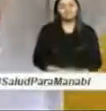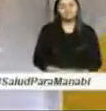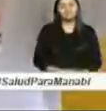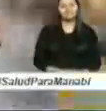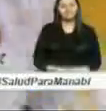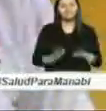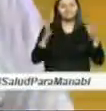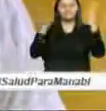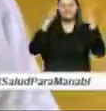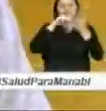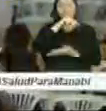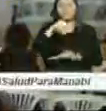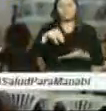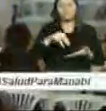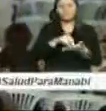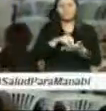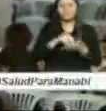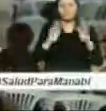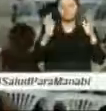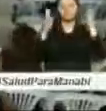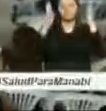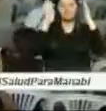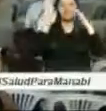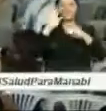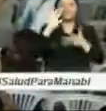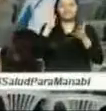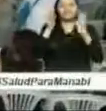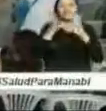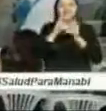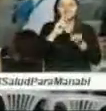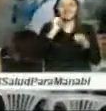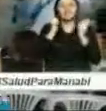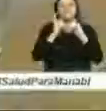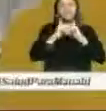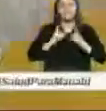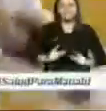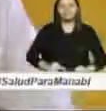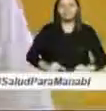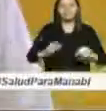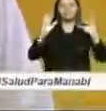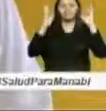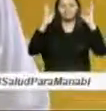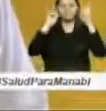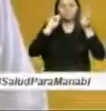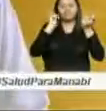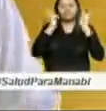¡Que viva Manabí! ¡Que viva la revolución de la salud! ¡Que viva nuestra